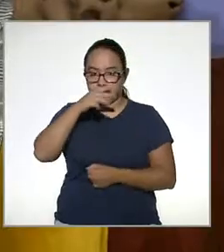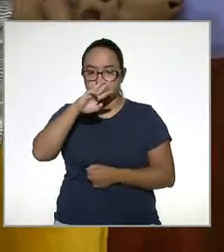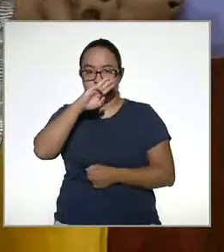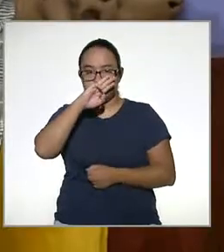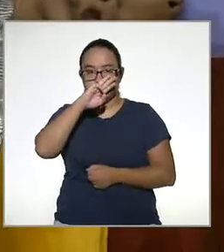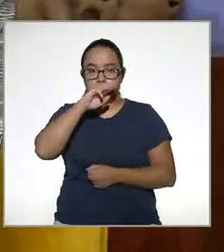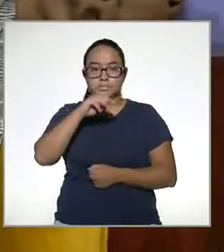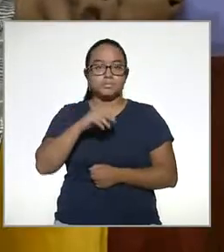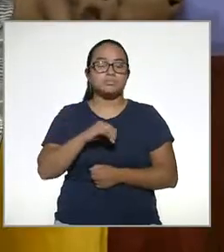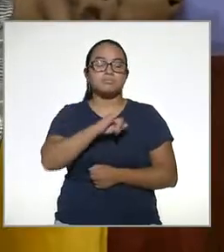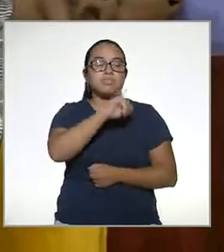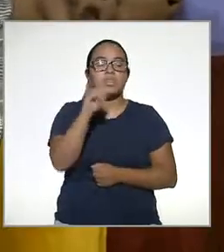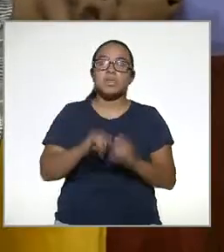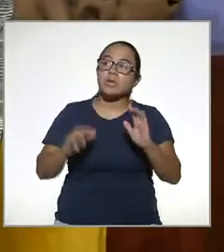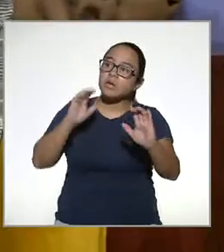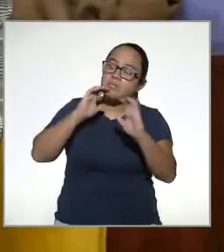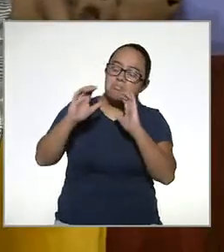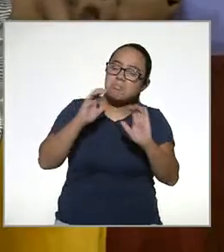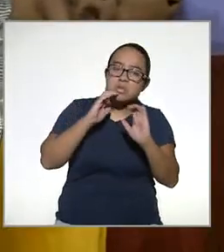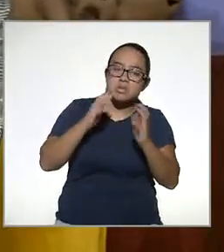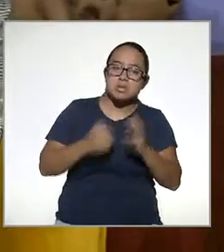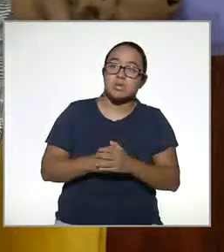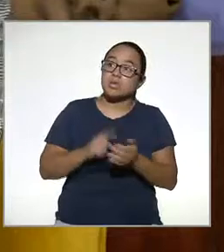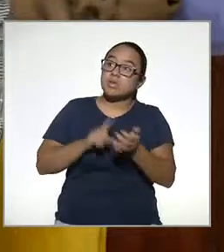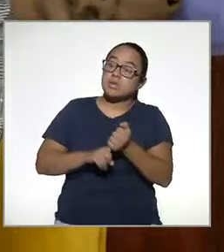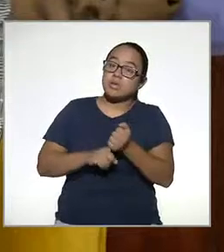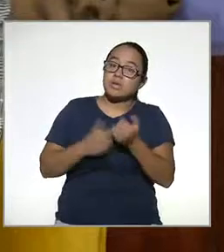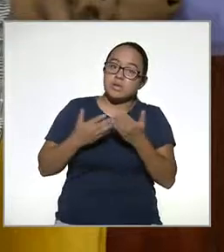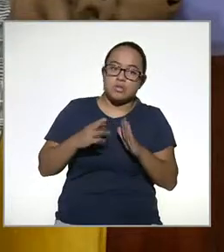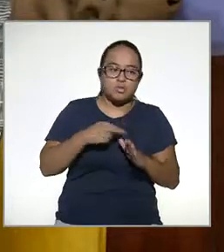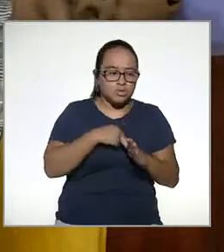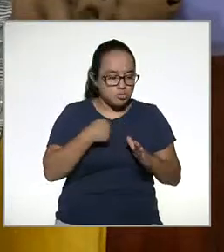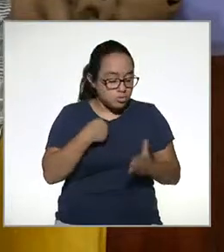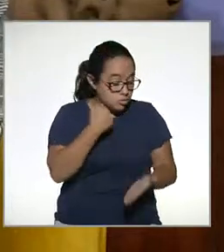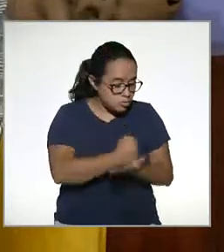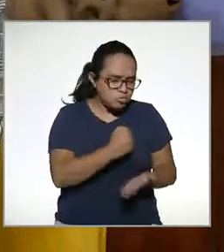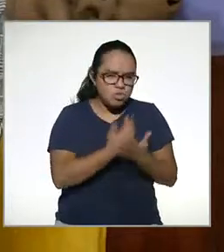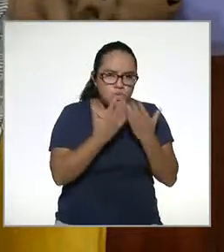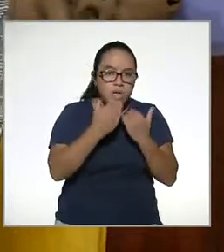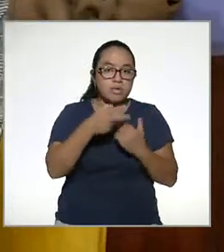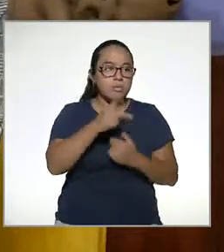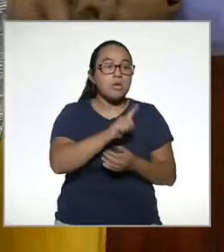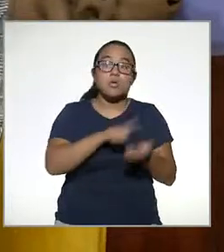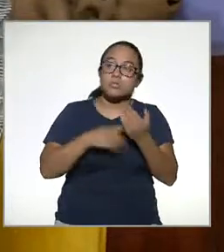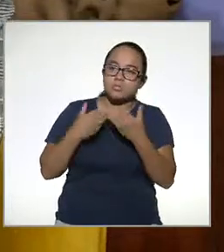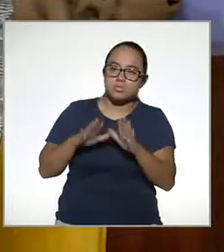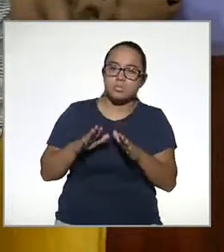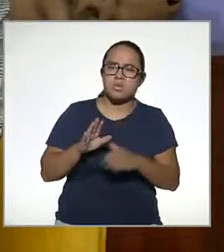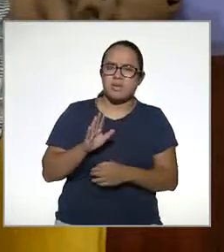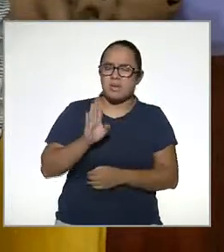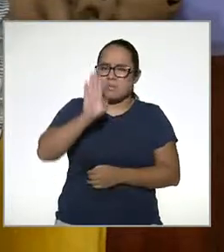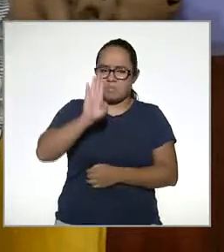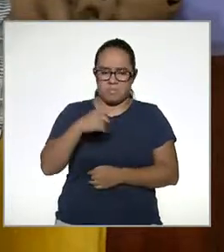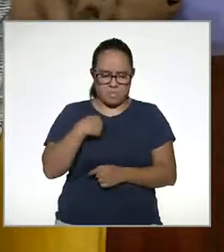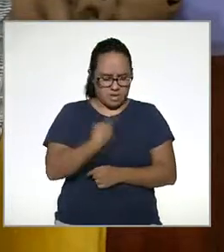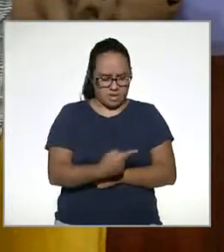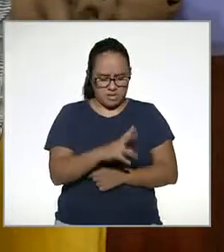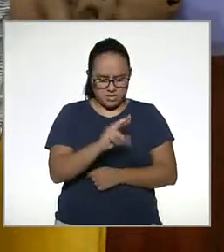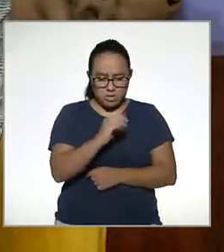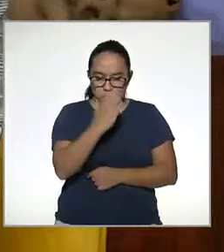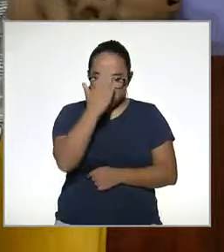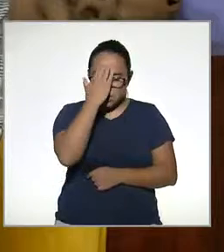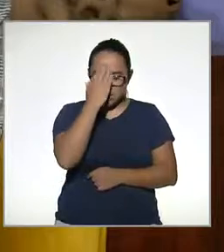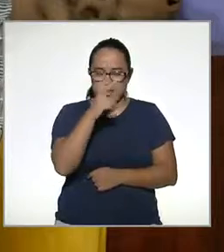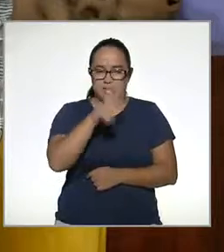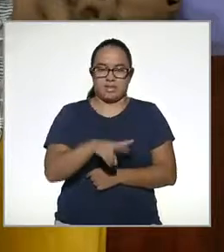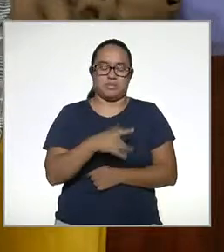siempre casi no se comunica. No se abre aunque seguimos sin tratar de forzarlo. A veces siento que no lo conozco realmente y eso es realmente